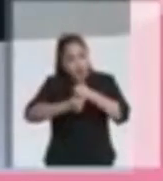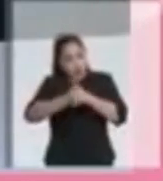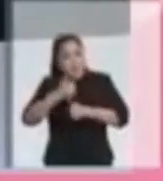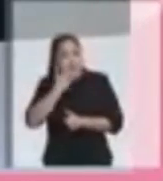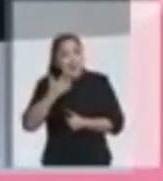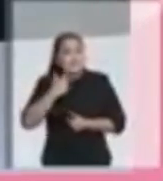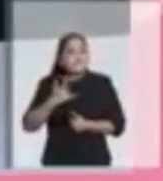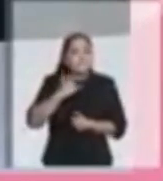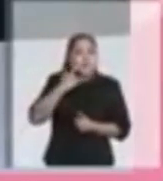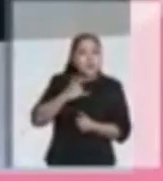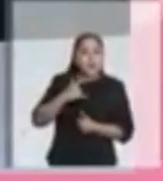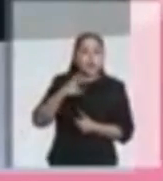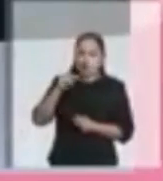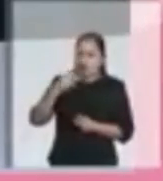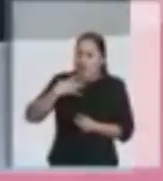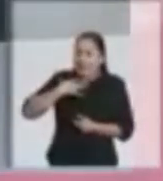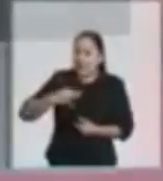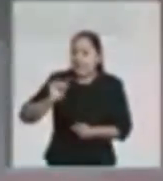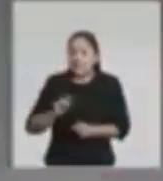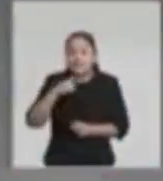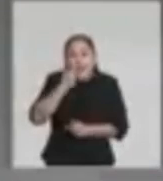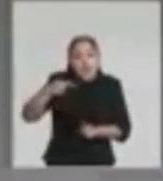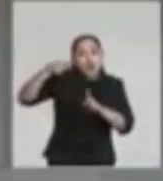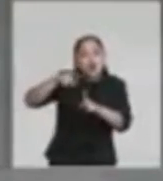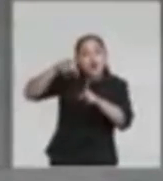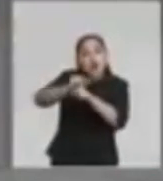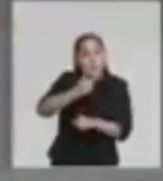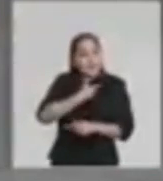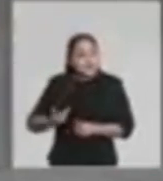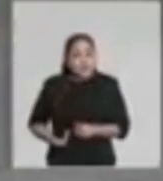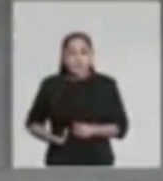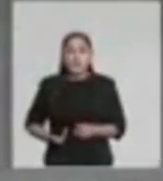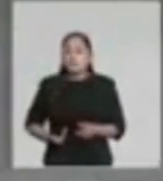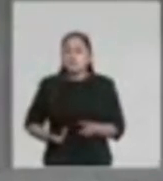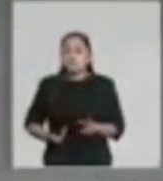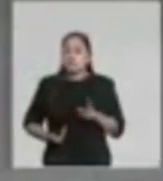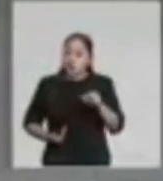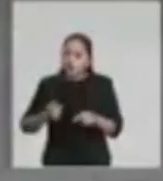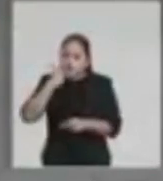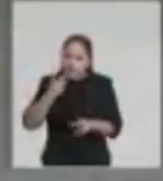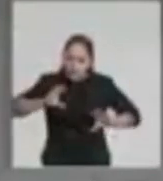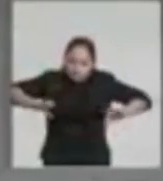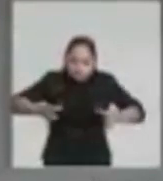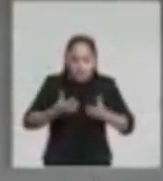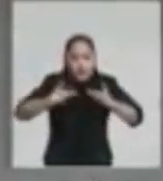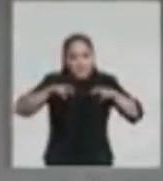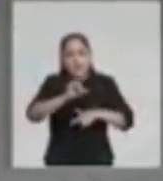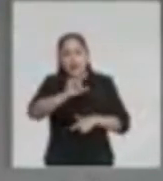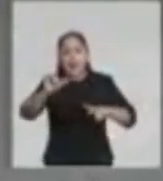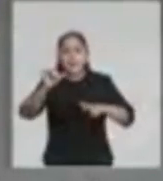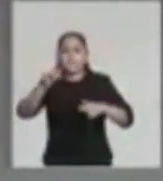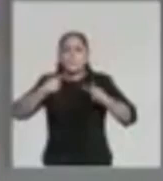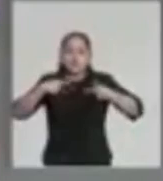cargo, repito, es conducir un movimiento de millones de mexicanos,